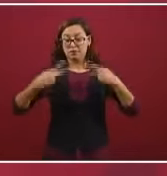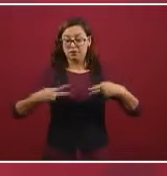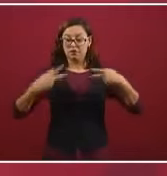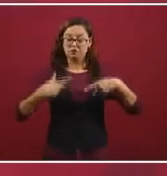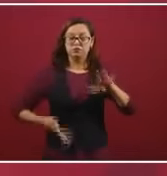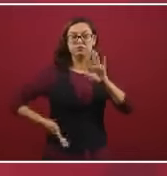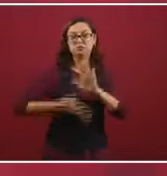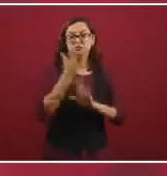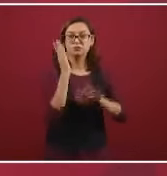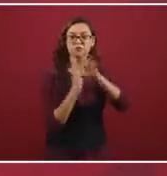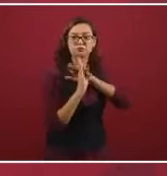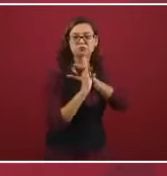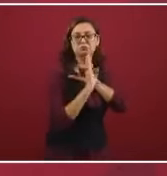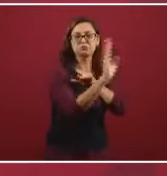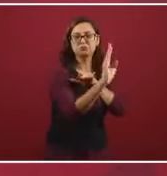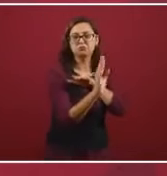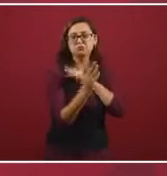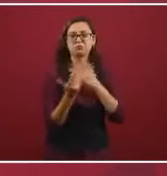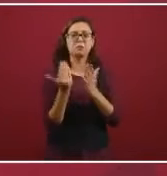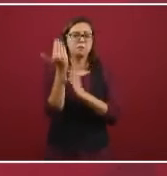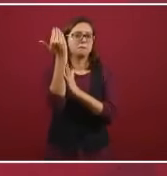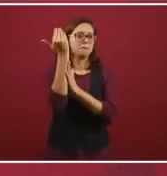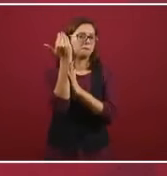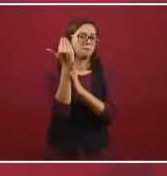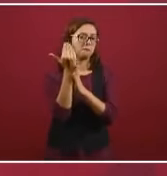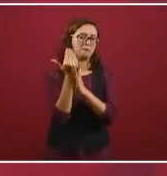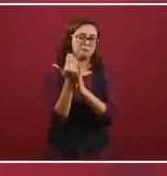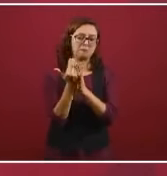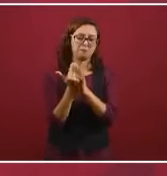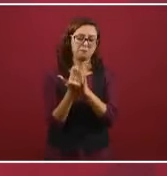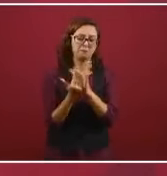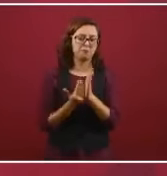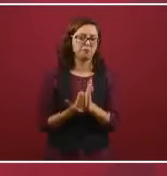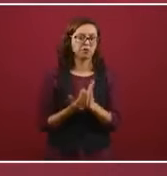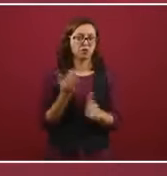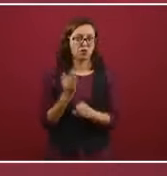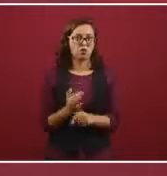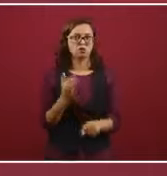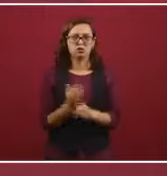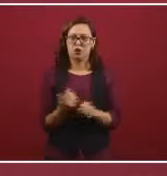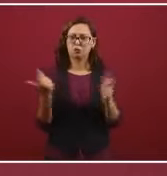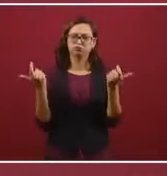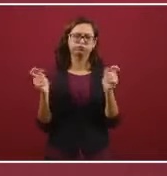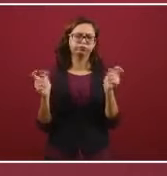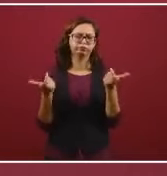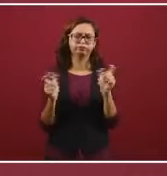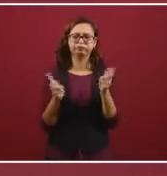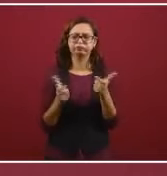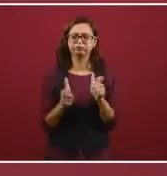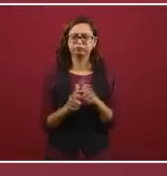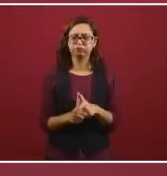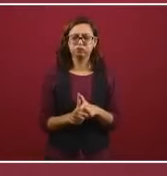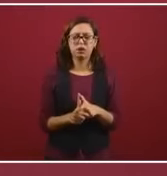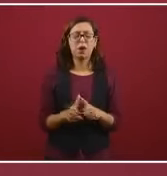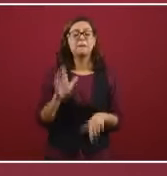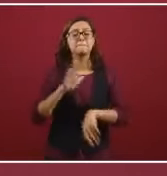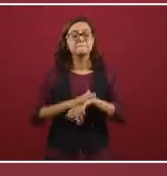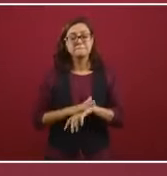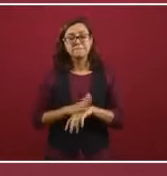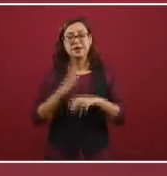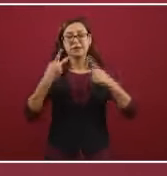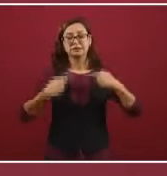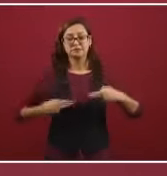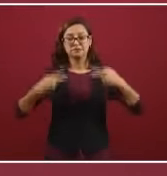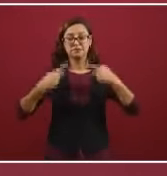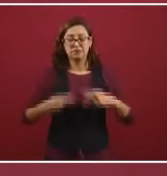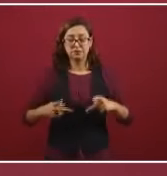los más bajos que se han tenido en lo que va el ciclo. Es decir, ya tenemos más personas con visa